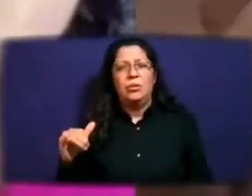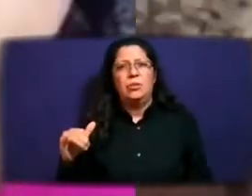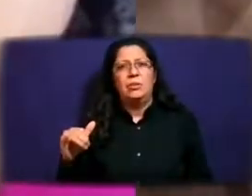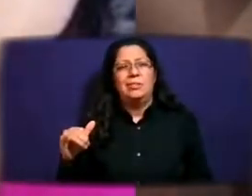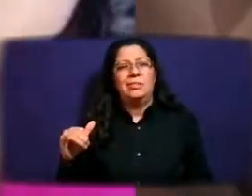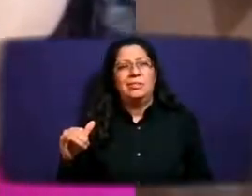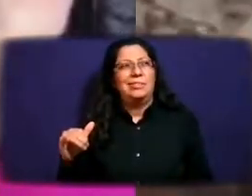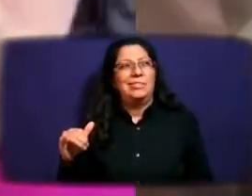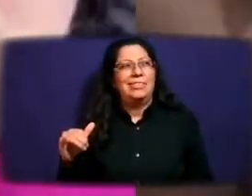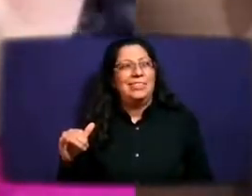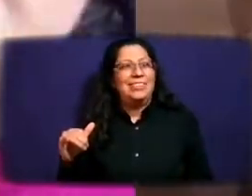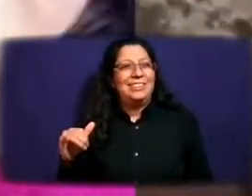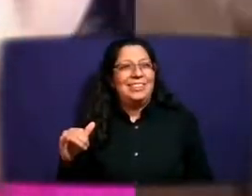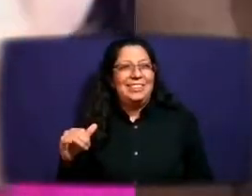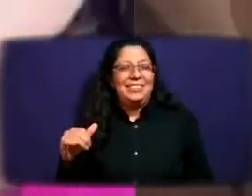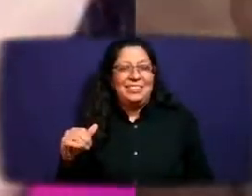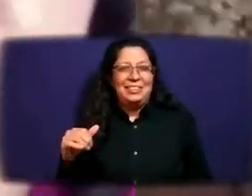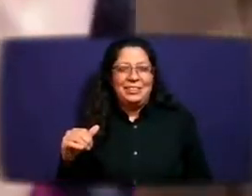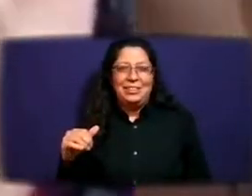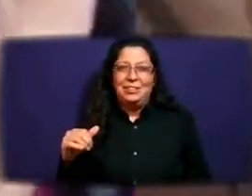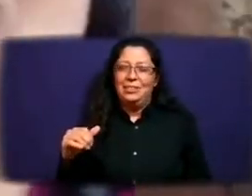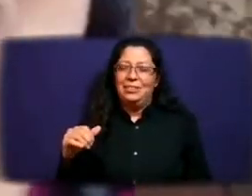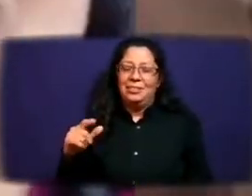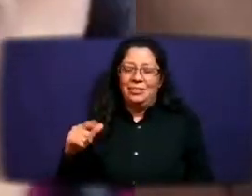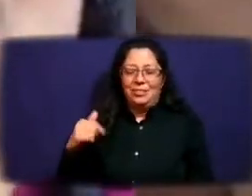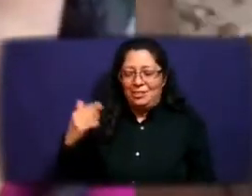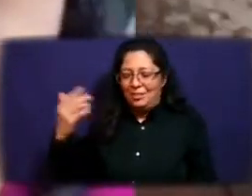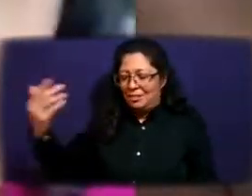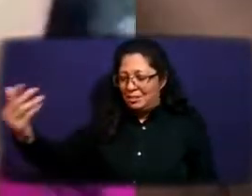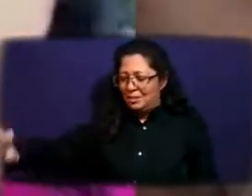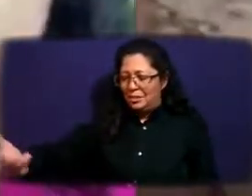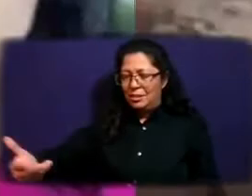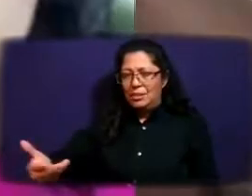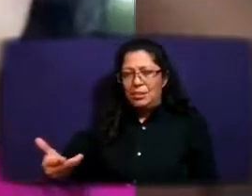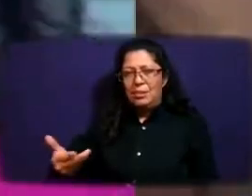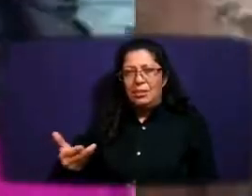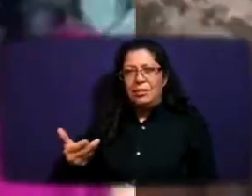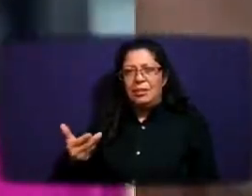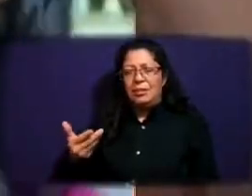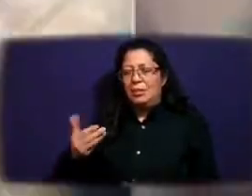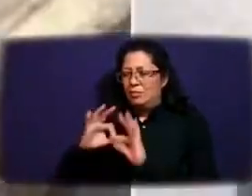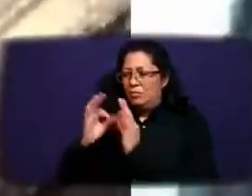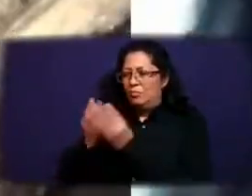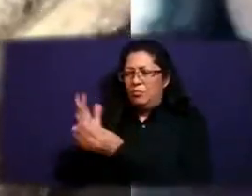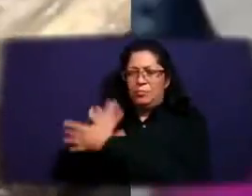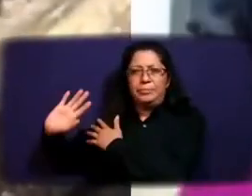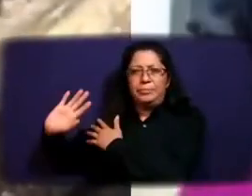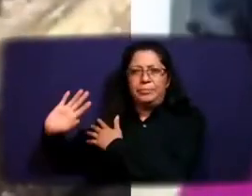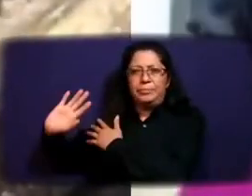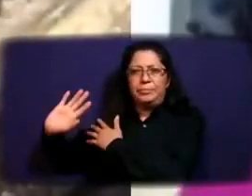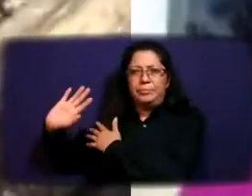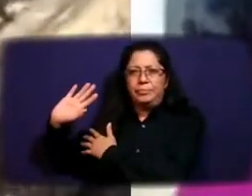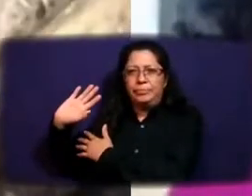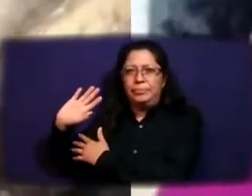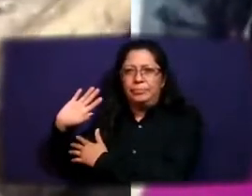Las caléndulas dan la bienvenida a nuestros antepasados.